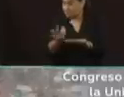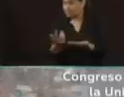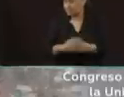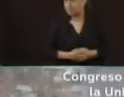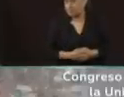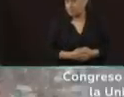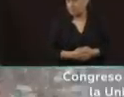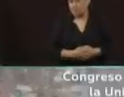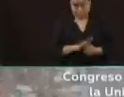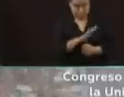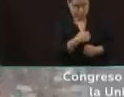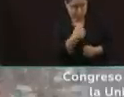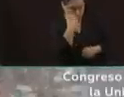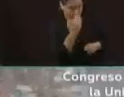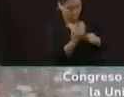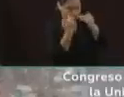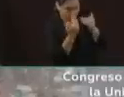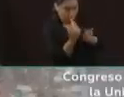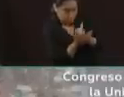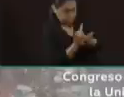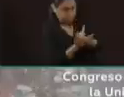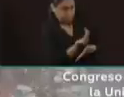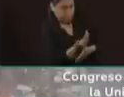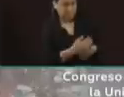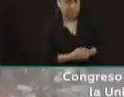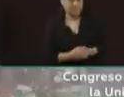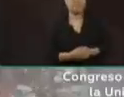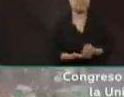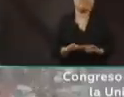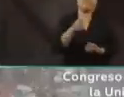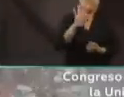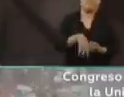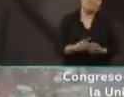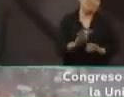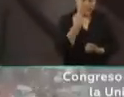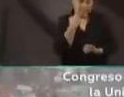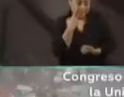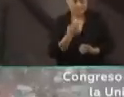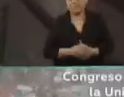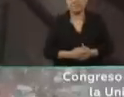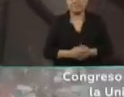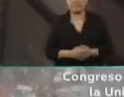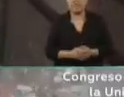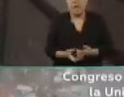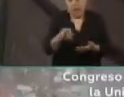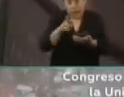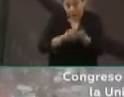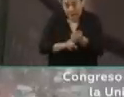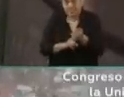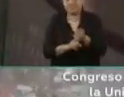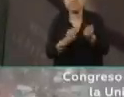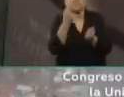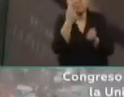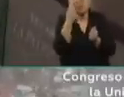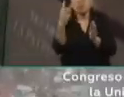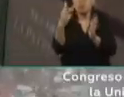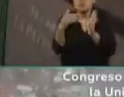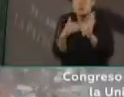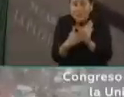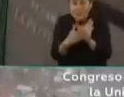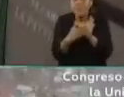Te los cuento si quieres. Y miren nada más. De los